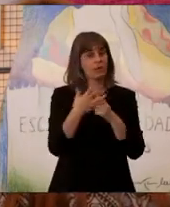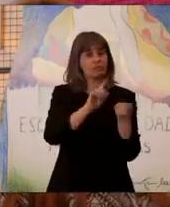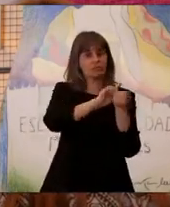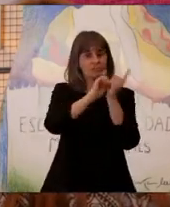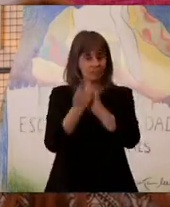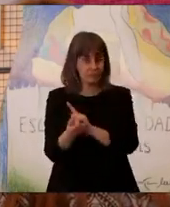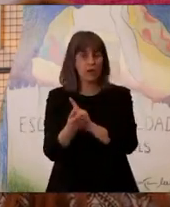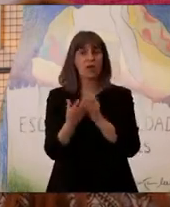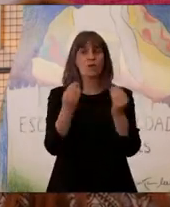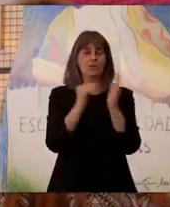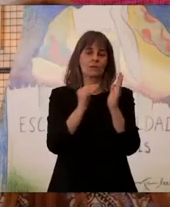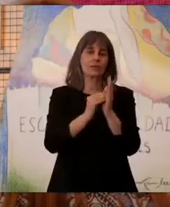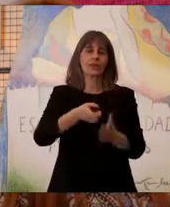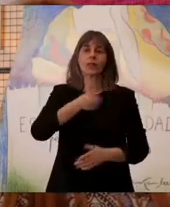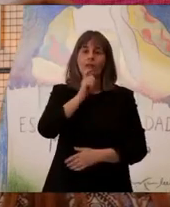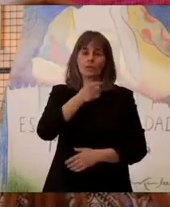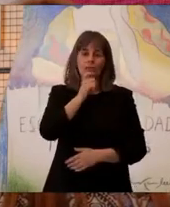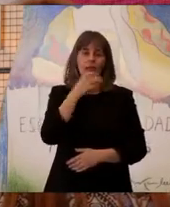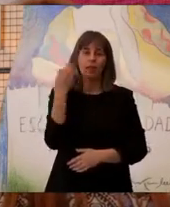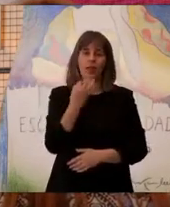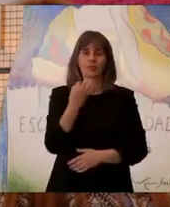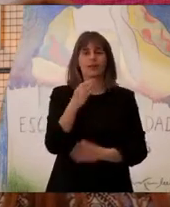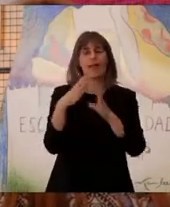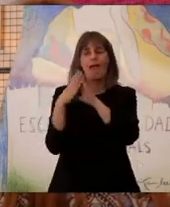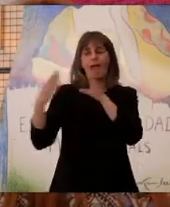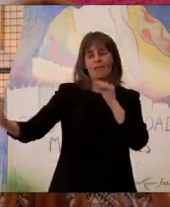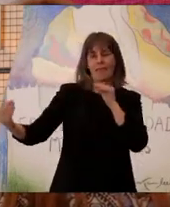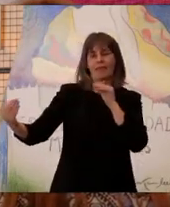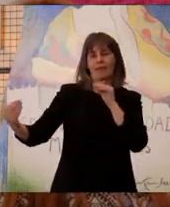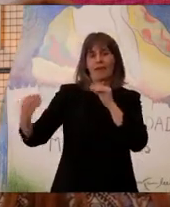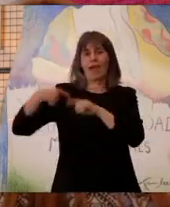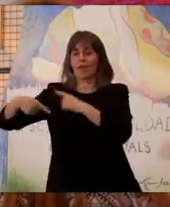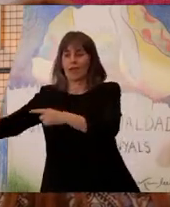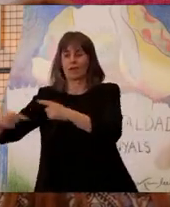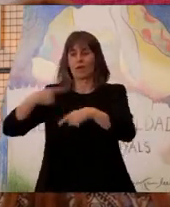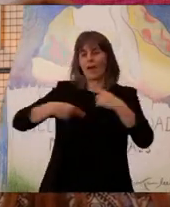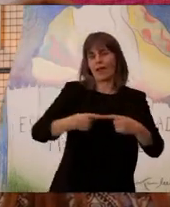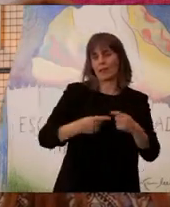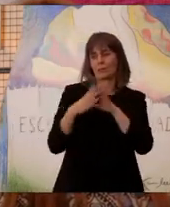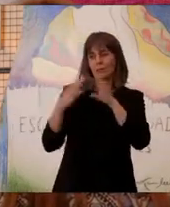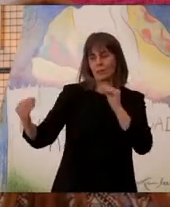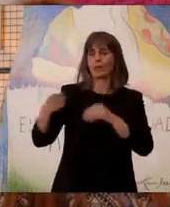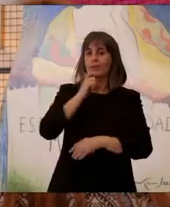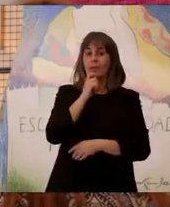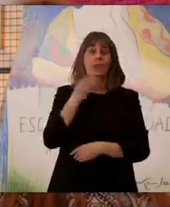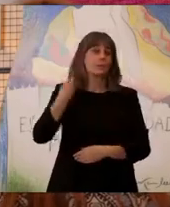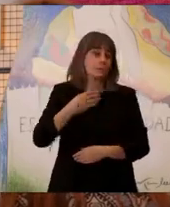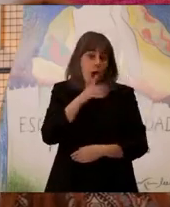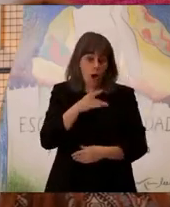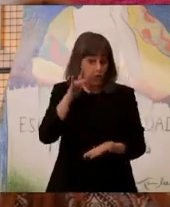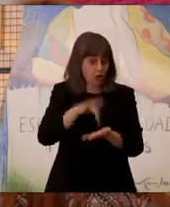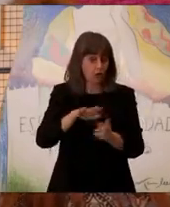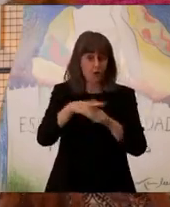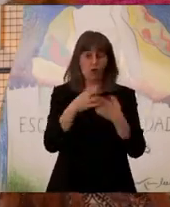muchas veces es muy difícil el entendimiento entre generaciones nos ha pasado lo mismo en la generación actual pero no